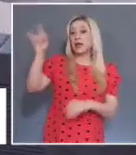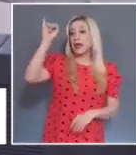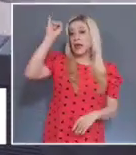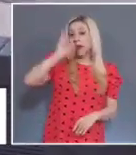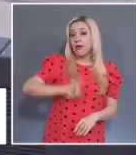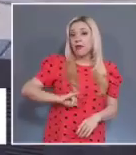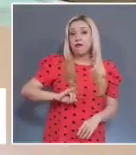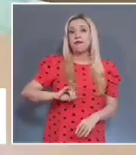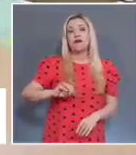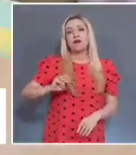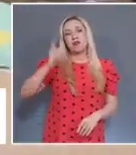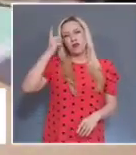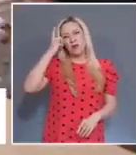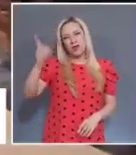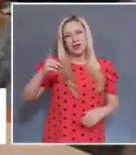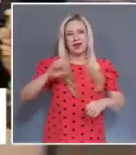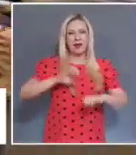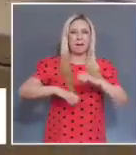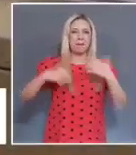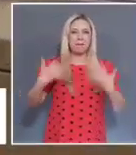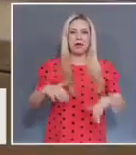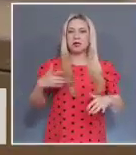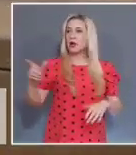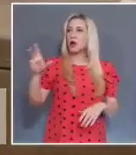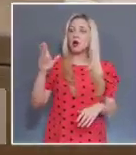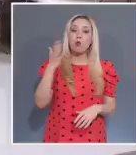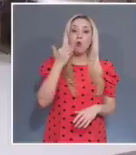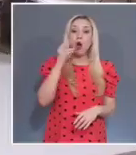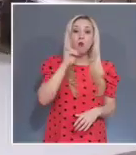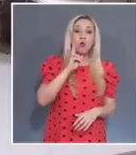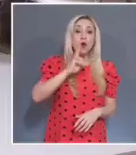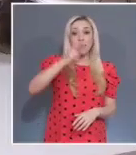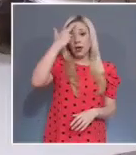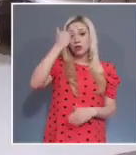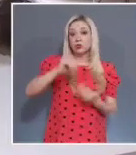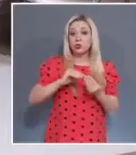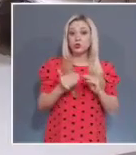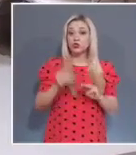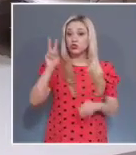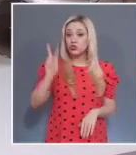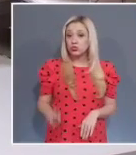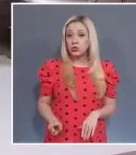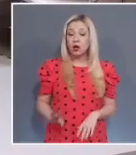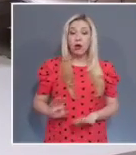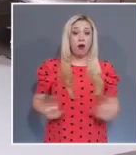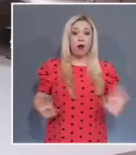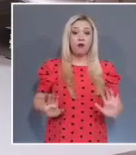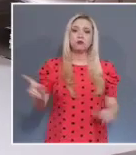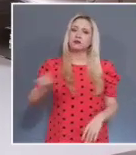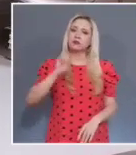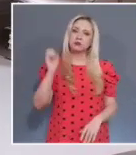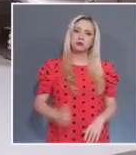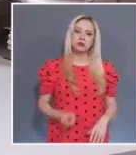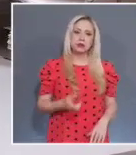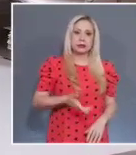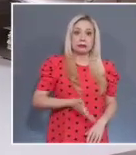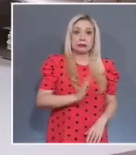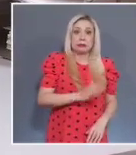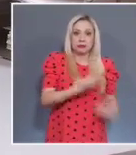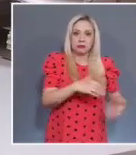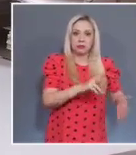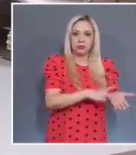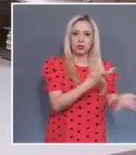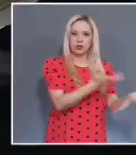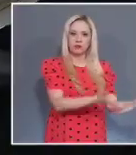las causas de la rescisión de la relación de trabajo, está obligado a reinstalar o a indemnizar al trabajador, lo